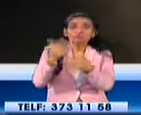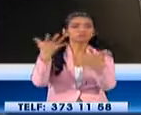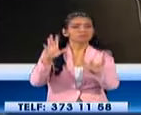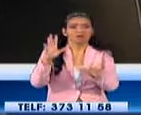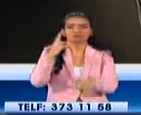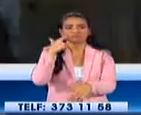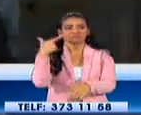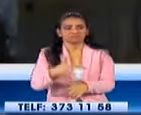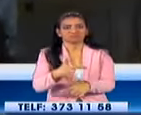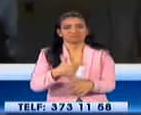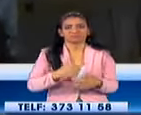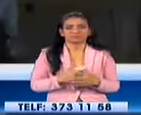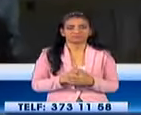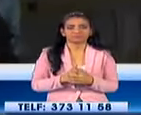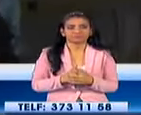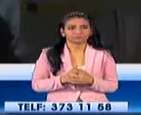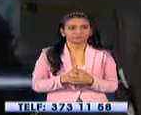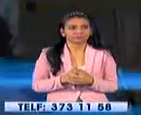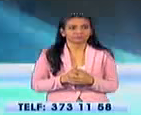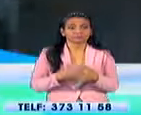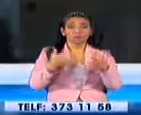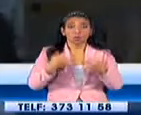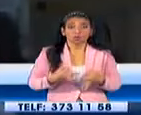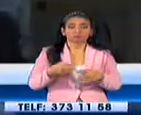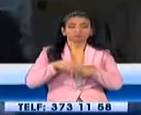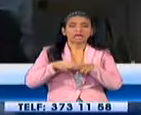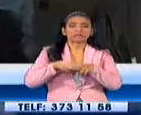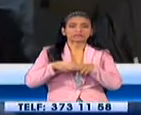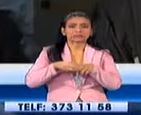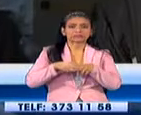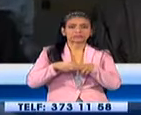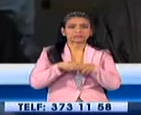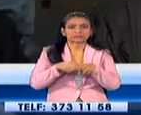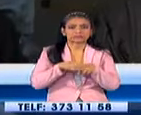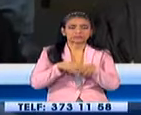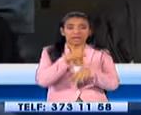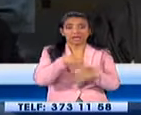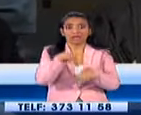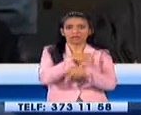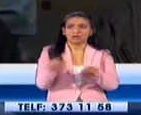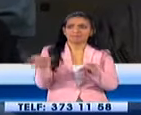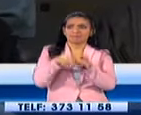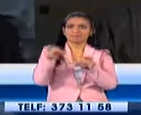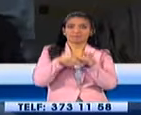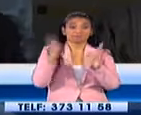cometer el hecho. Quienes se trasladaron en un vehículo taxi,